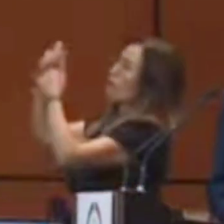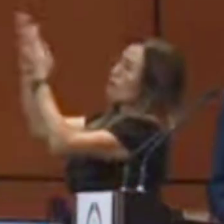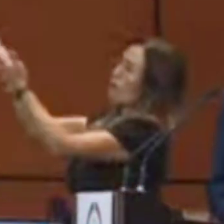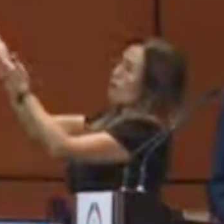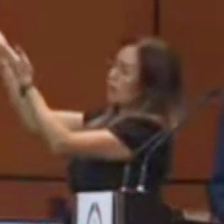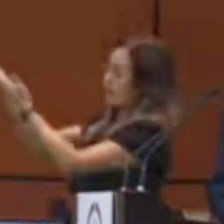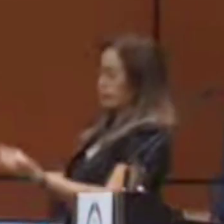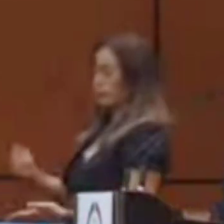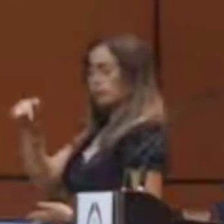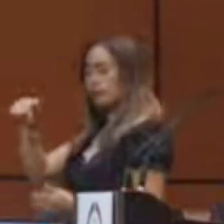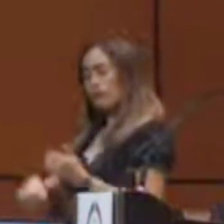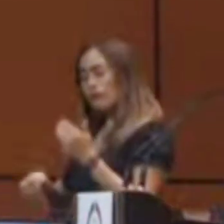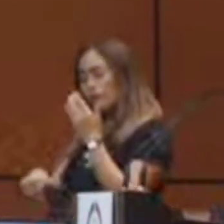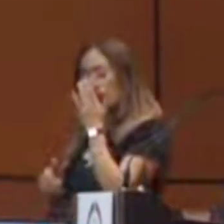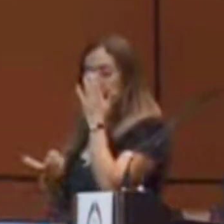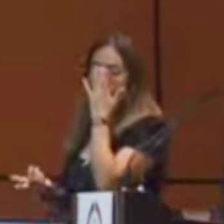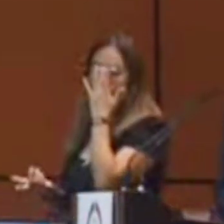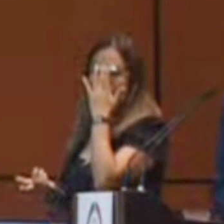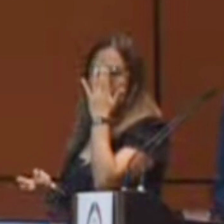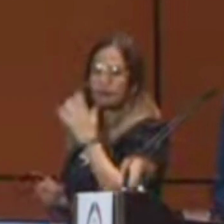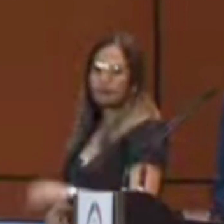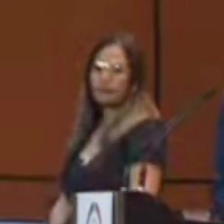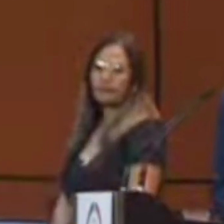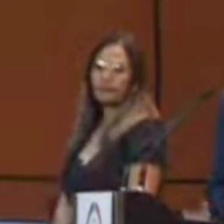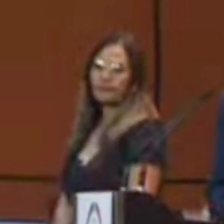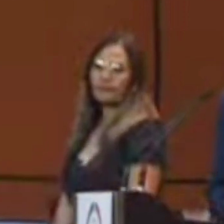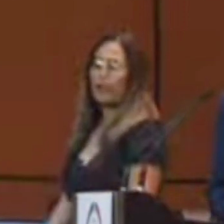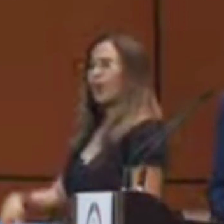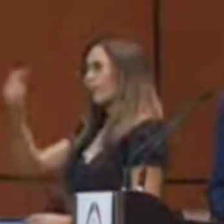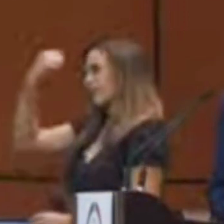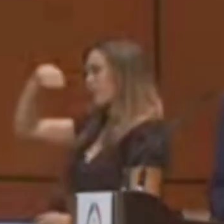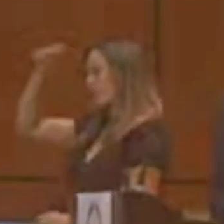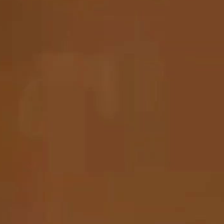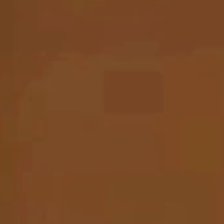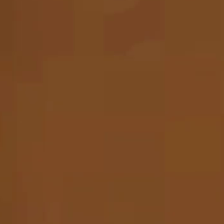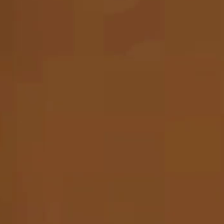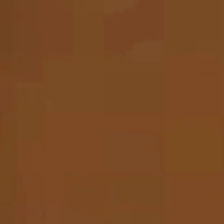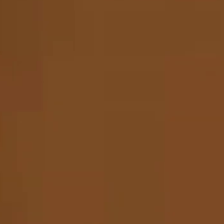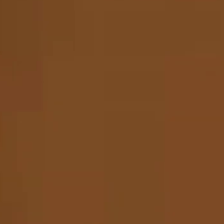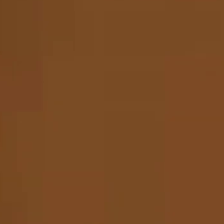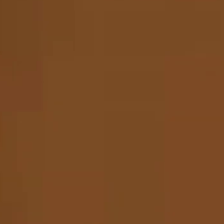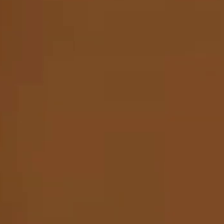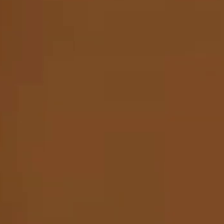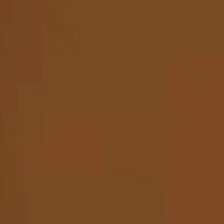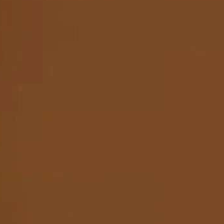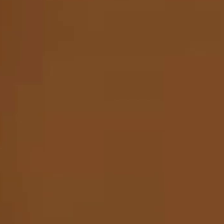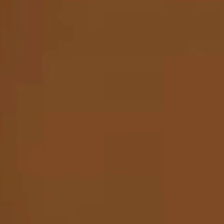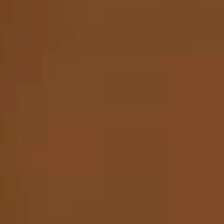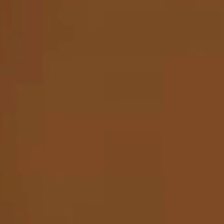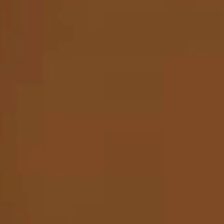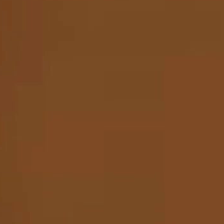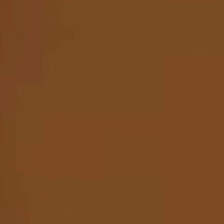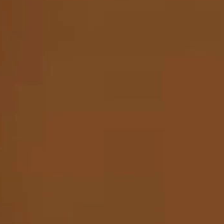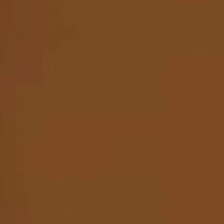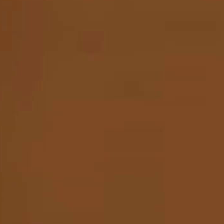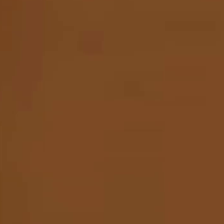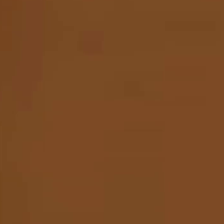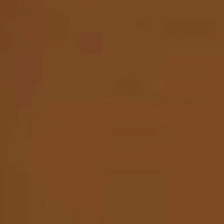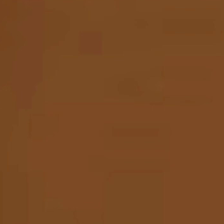Yo creo que, siguiendo la teoría de la evolución del hombre a partir del Pithecus